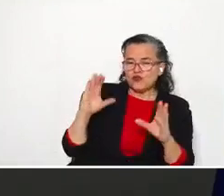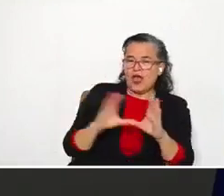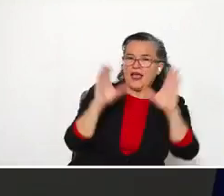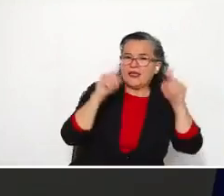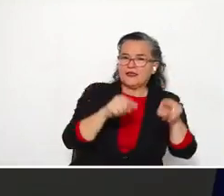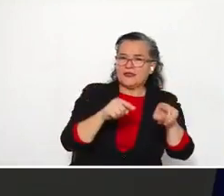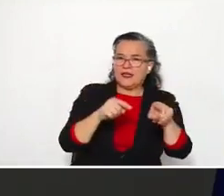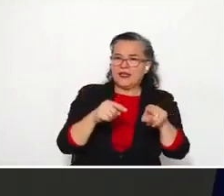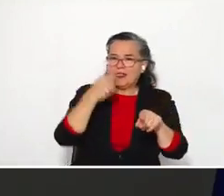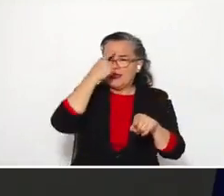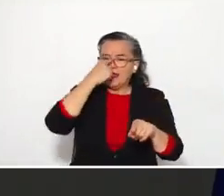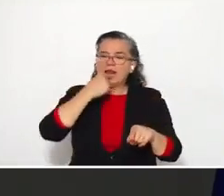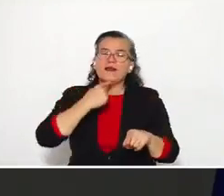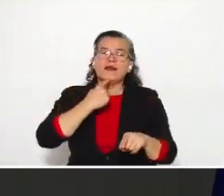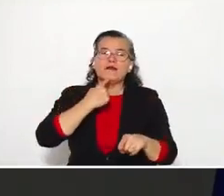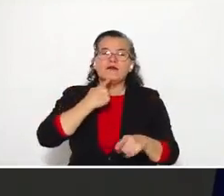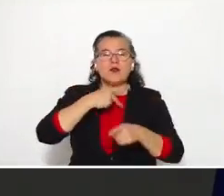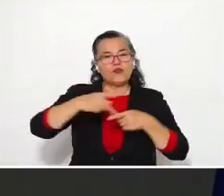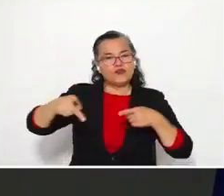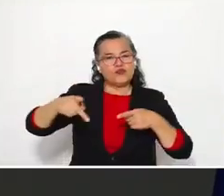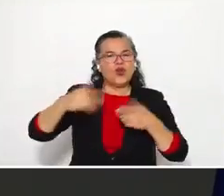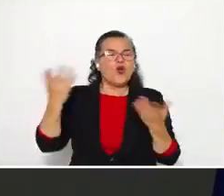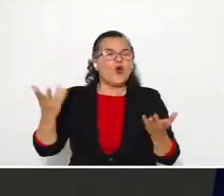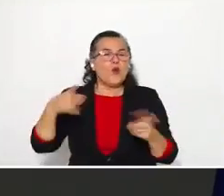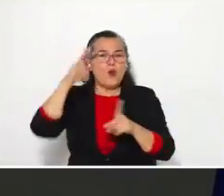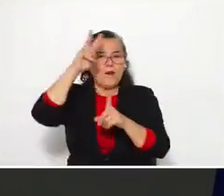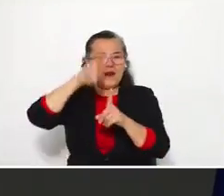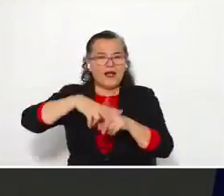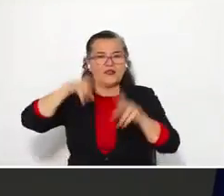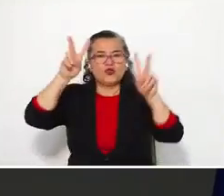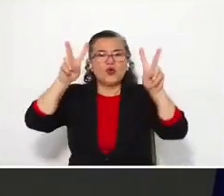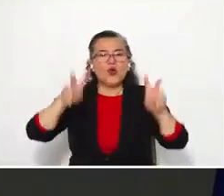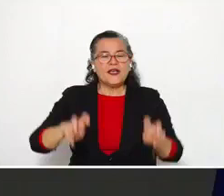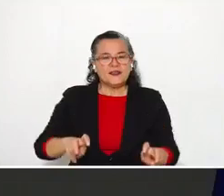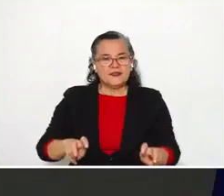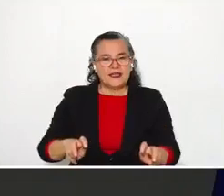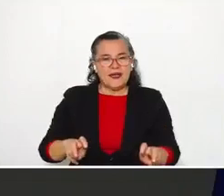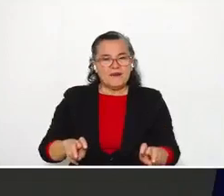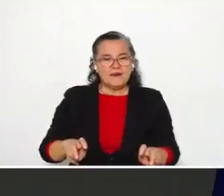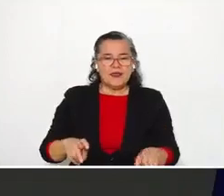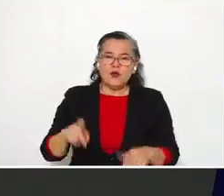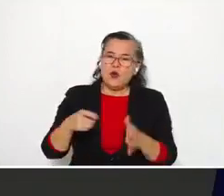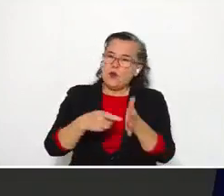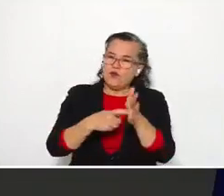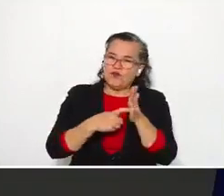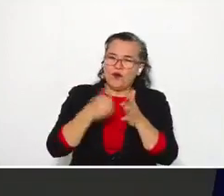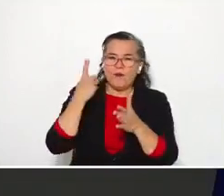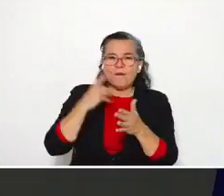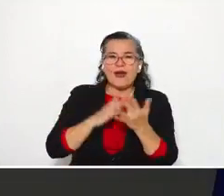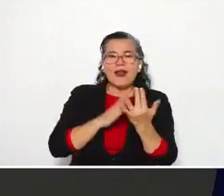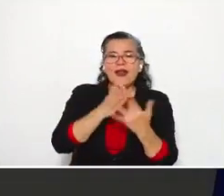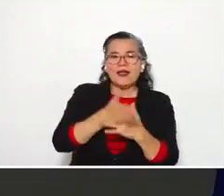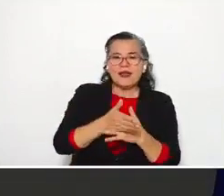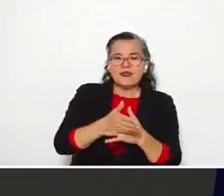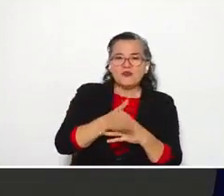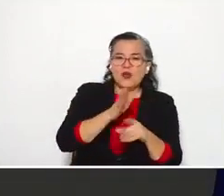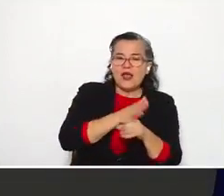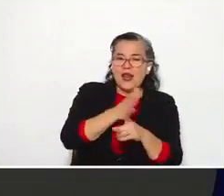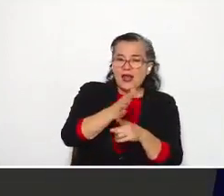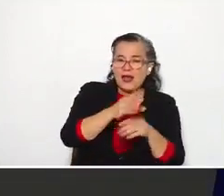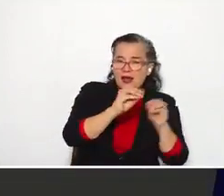e idoneidad profesional mediante la aplicación de un examen como requisito para el ingreso a la carrera